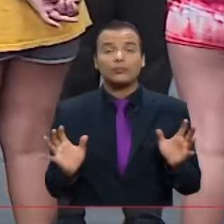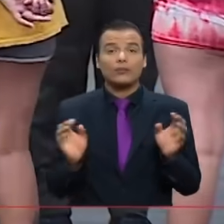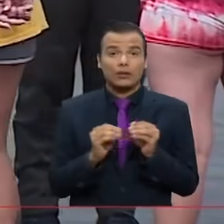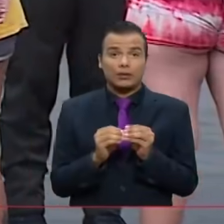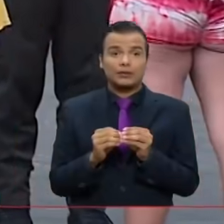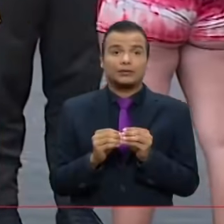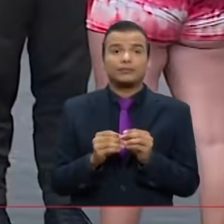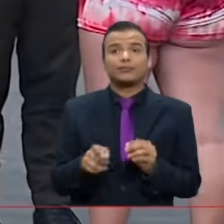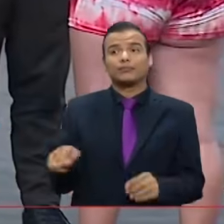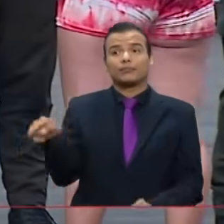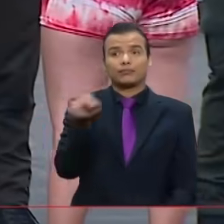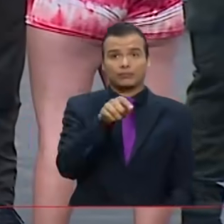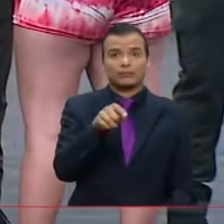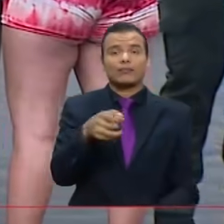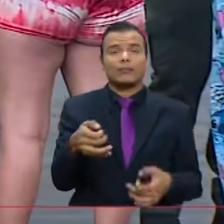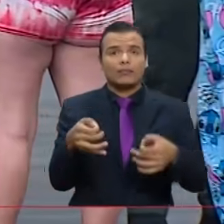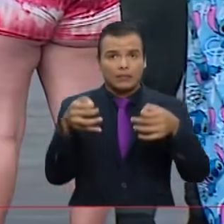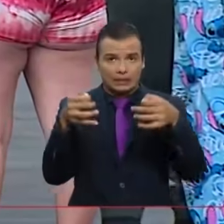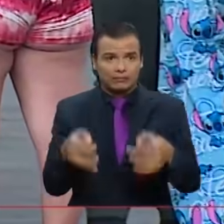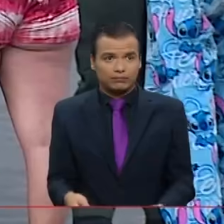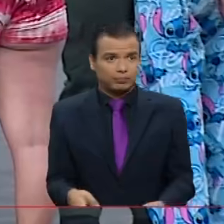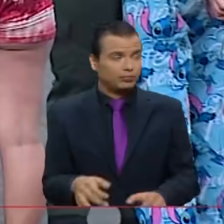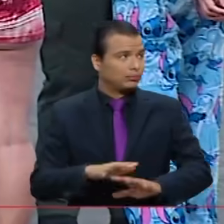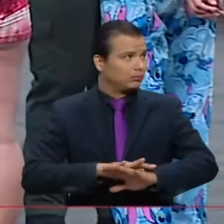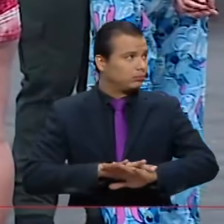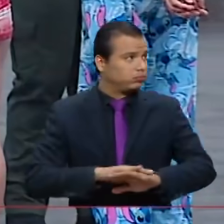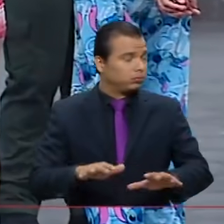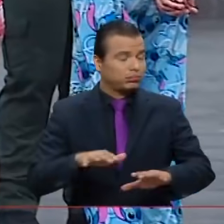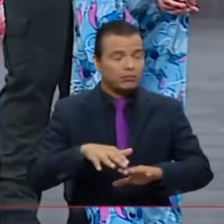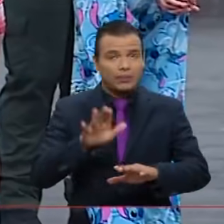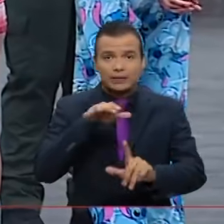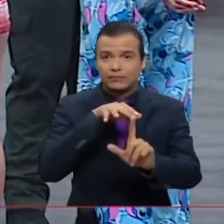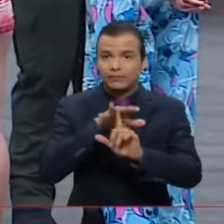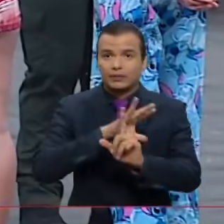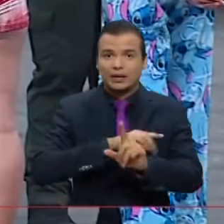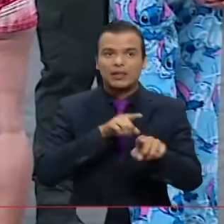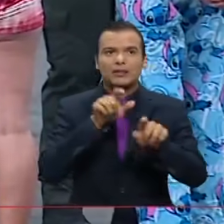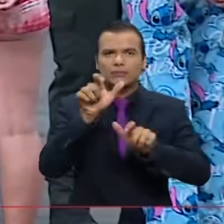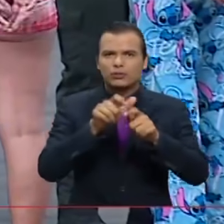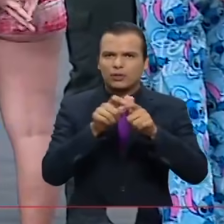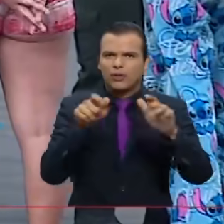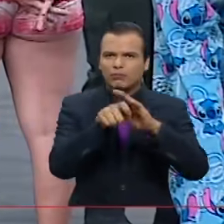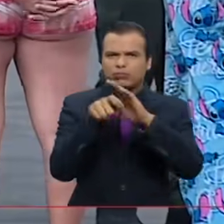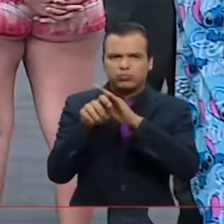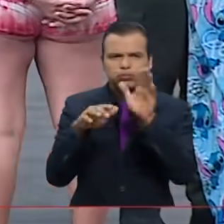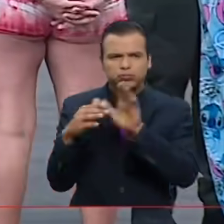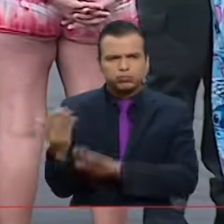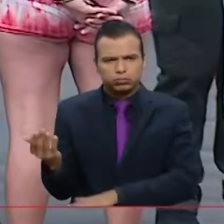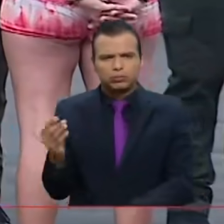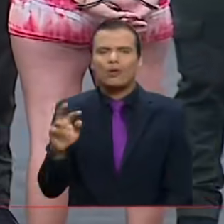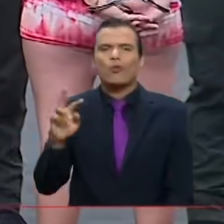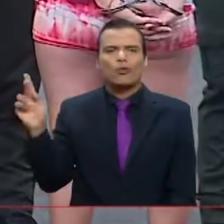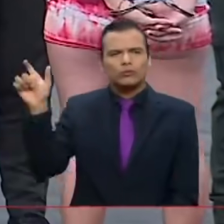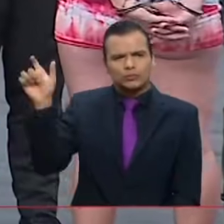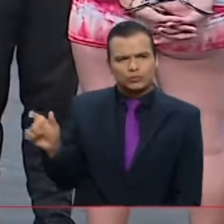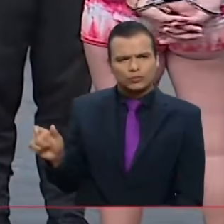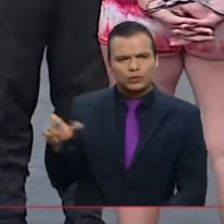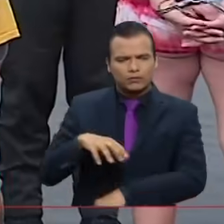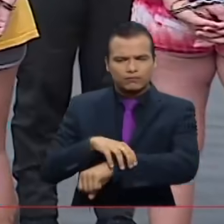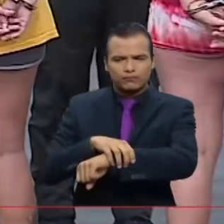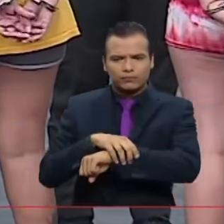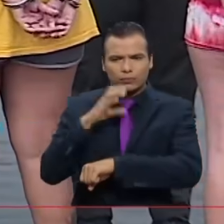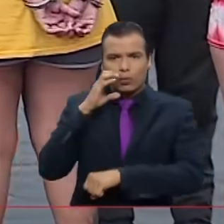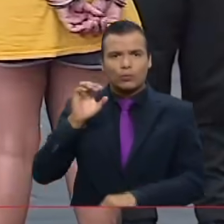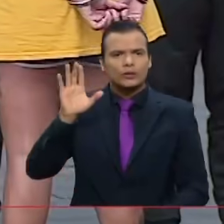actores criminales muy determinadores en el homicidio en la ciudad de Cali. Otra persona que fue capturada es un hombre